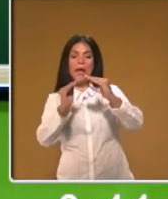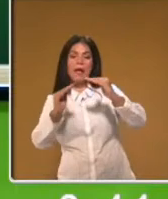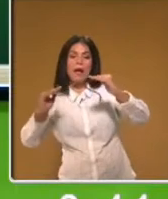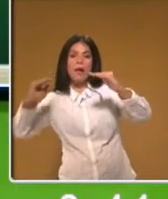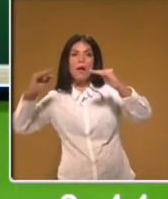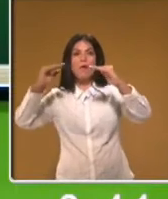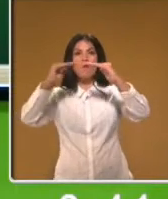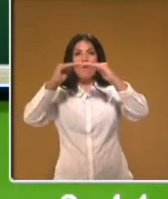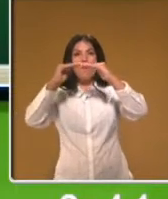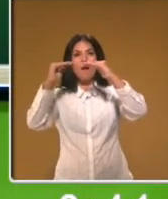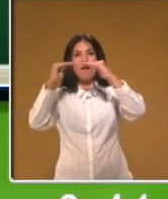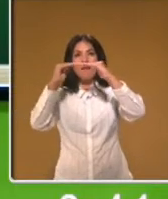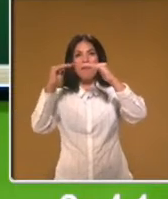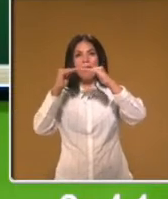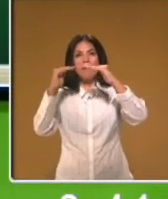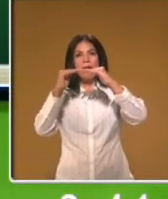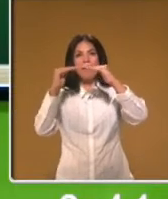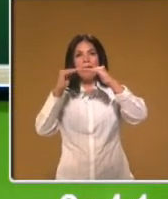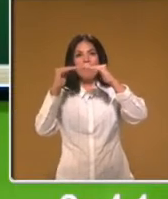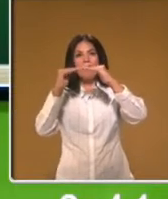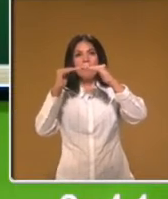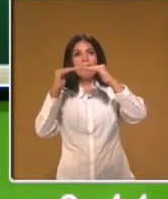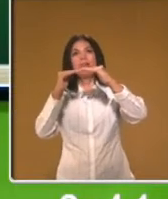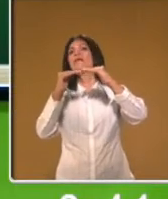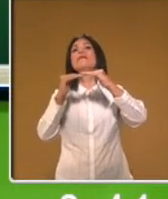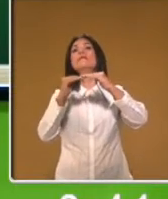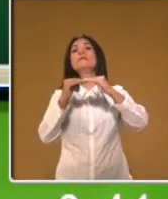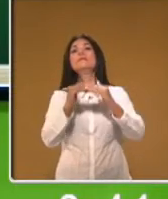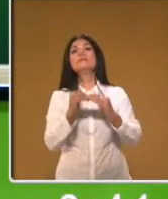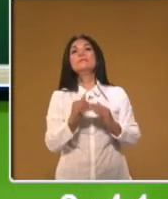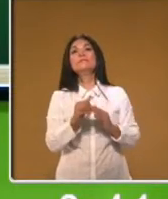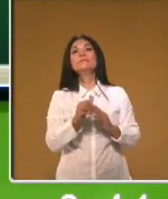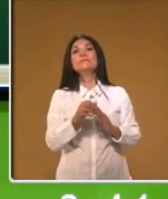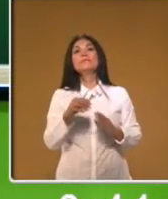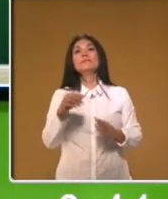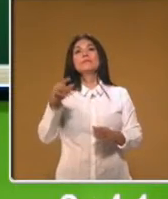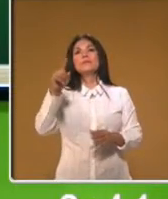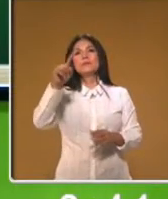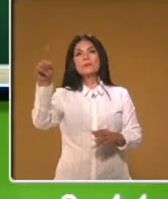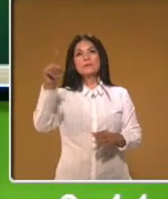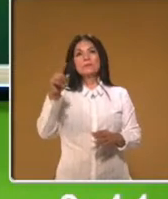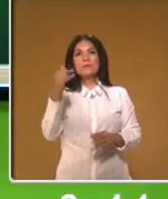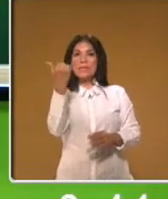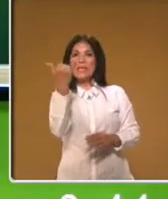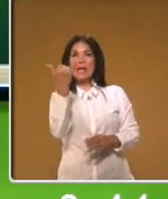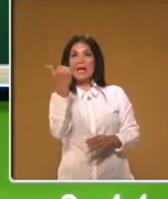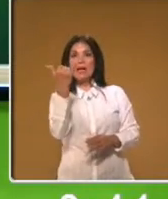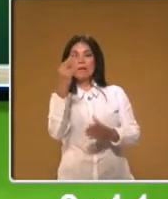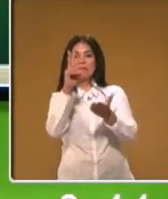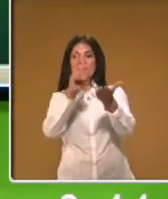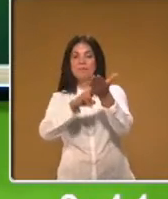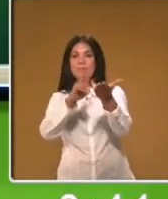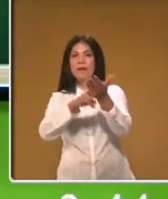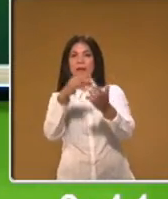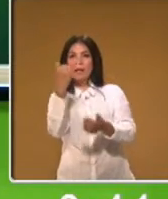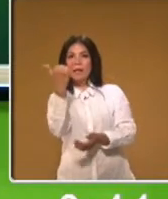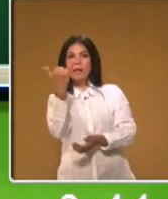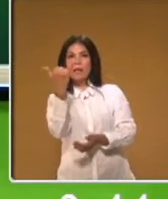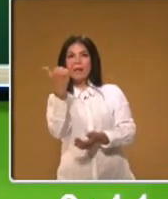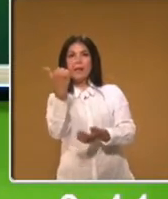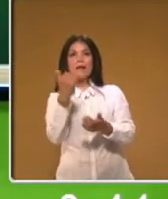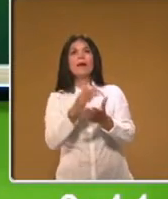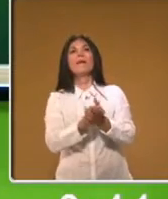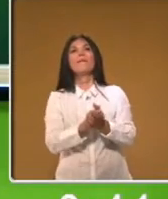más 180 es igual a Y, pero también 6B más 20 es igual a Y. Entonces, de esa manera yo puedo